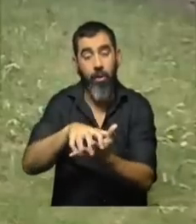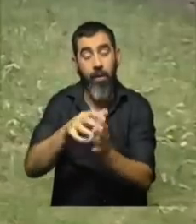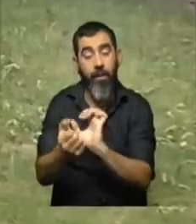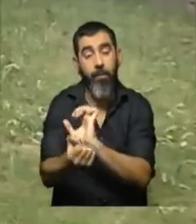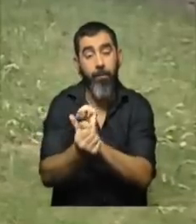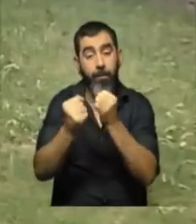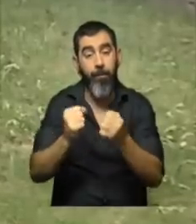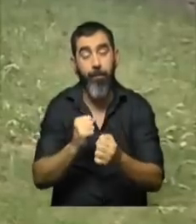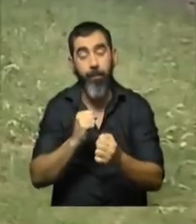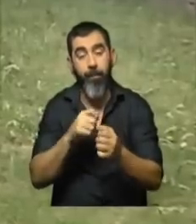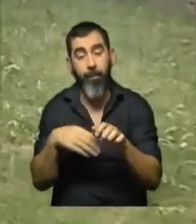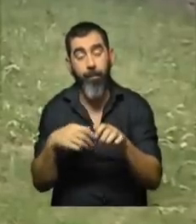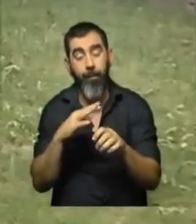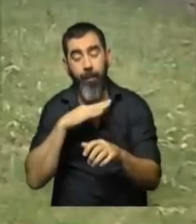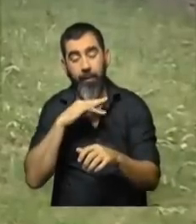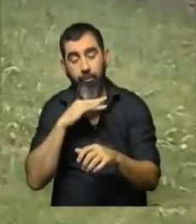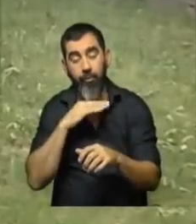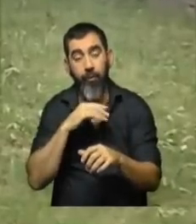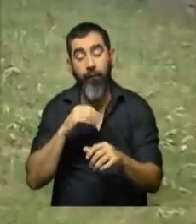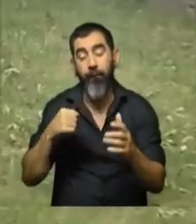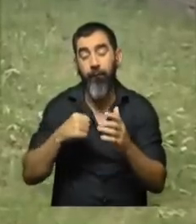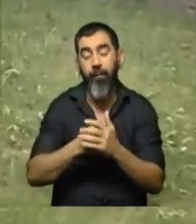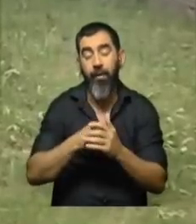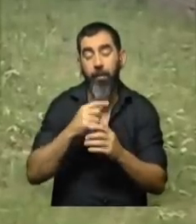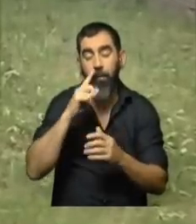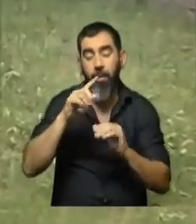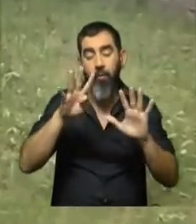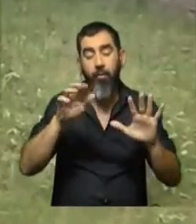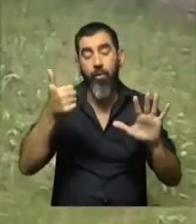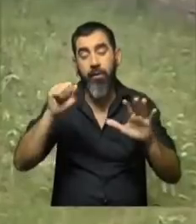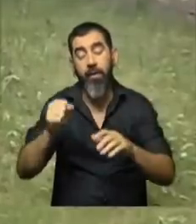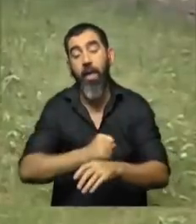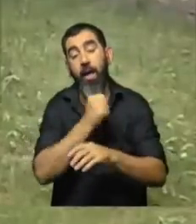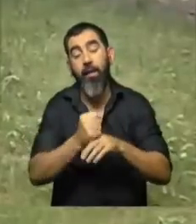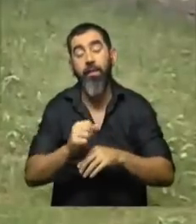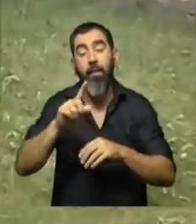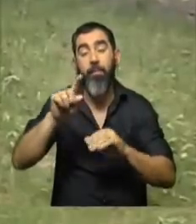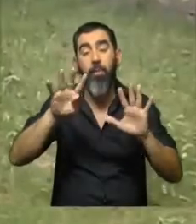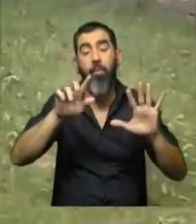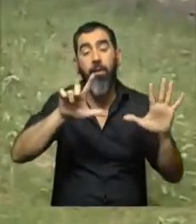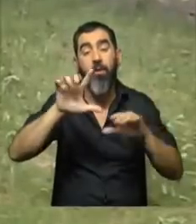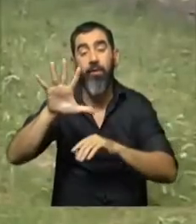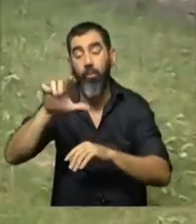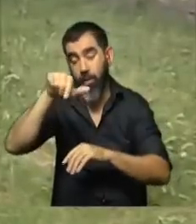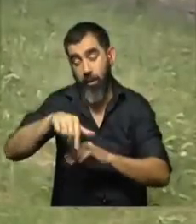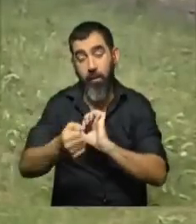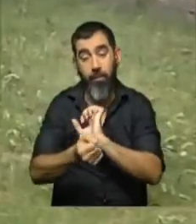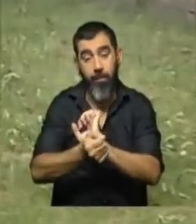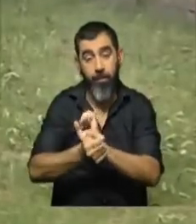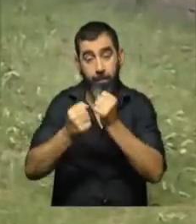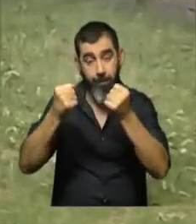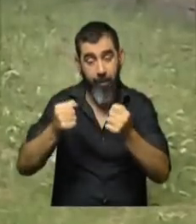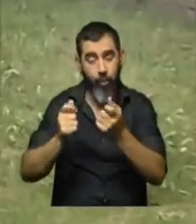detención clandestina. Entre fines de los 60 y hasta el año 1975 aquí fueron detenidas